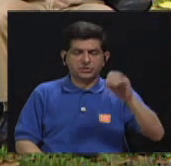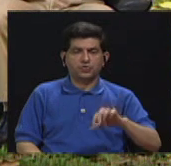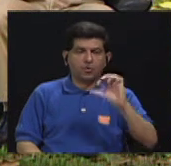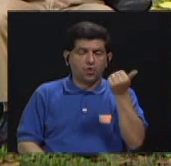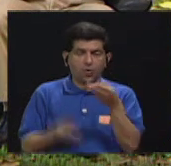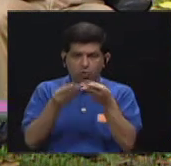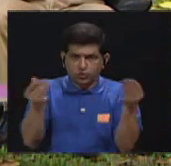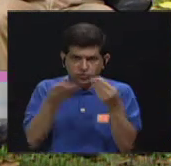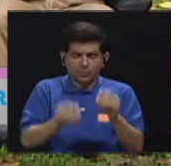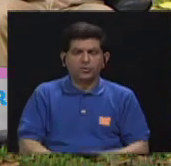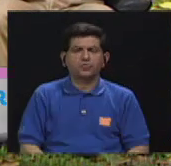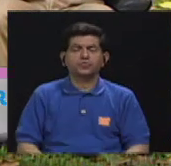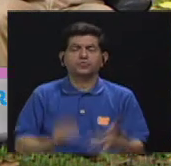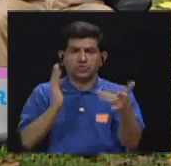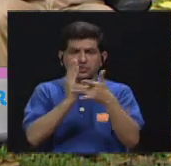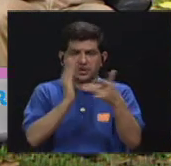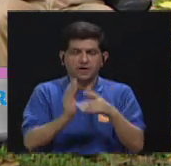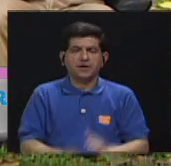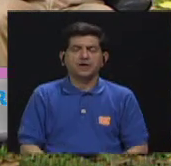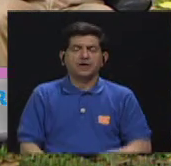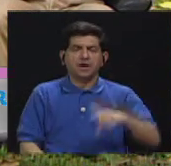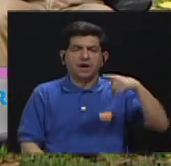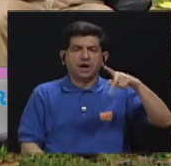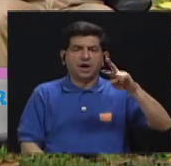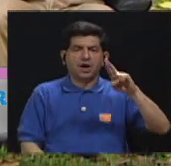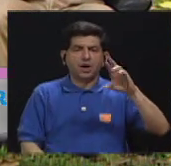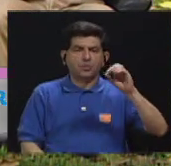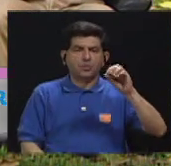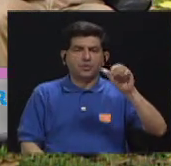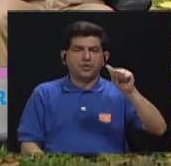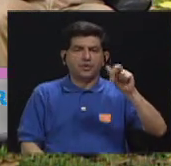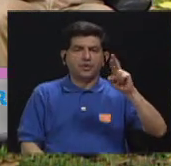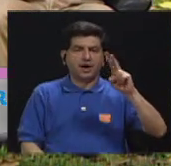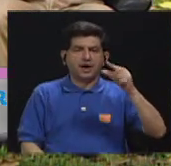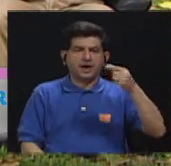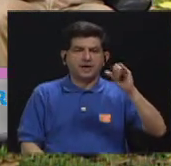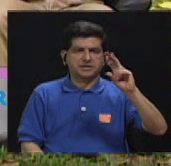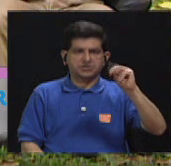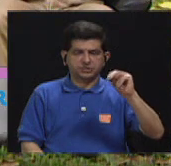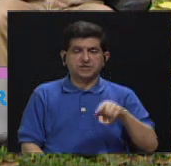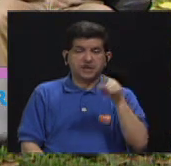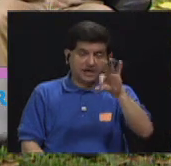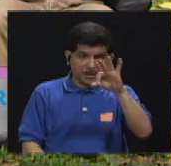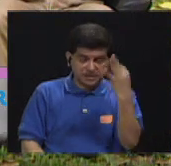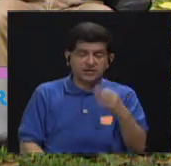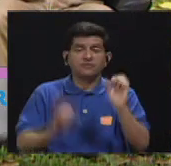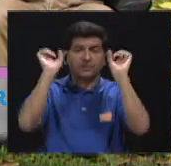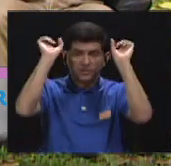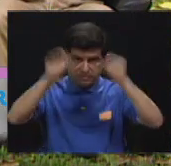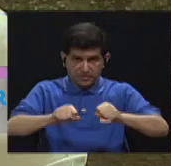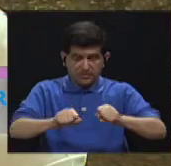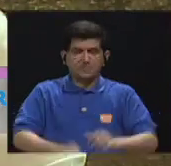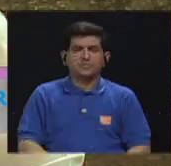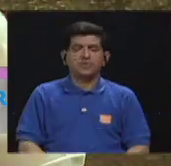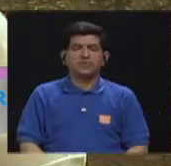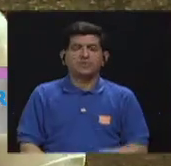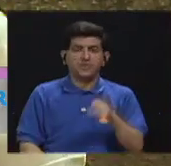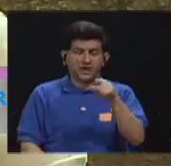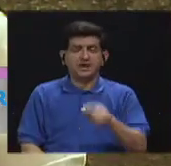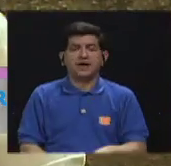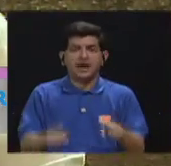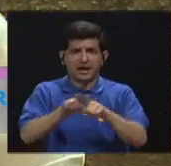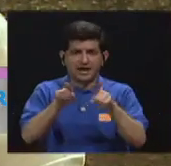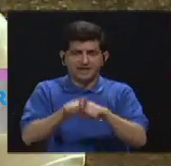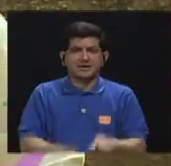otro producto parece la tecnología ProArgin, también de la Colgate, que realmente lo que tiene es esta forma de lograr tapar el